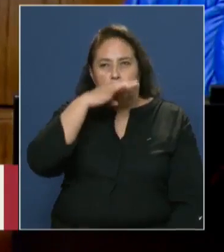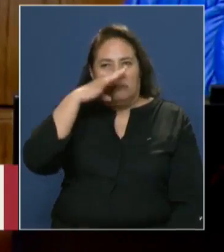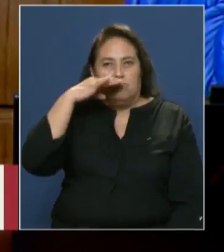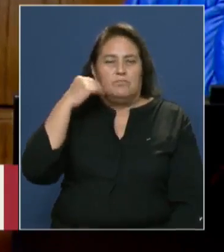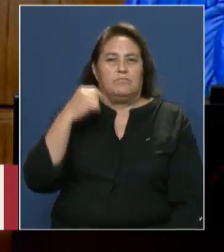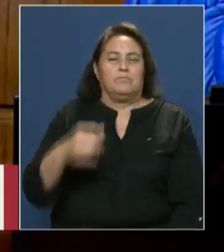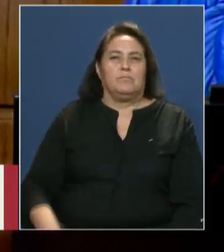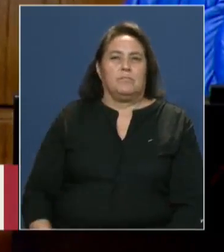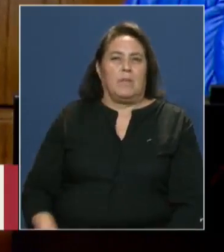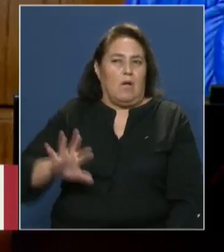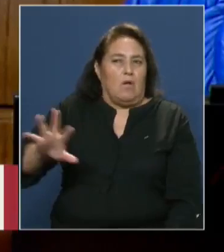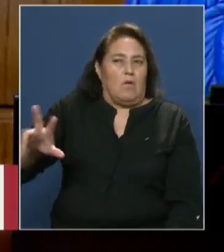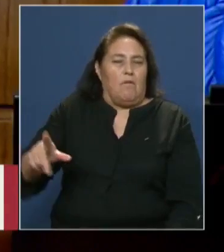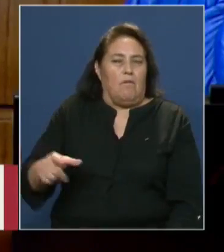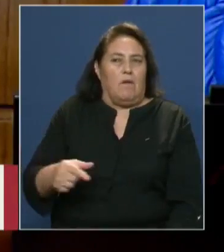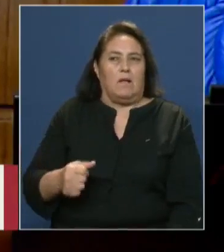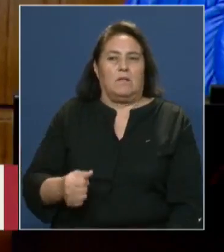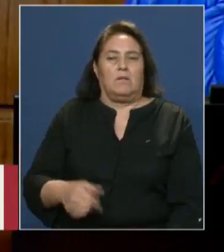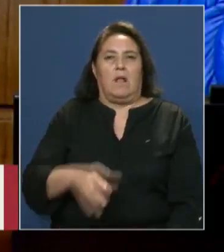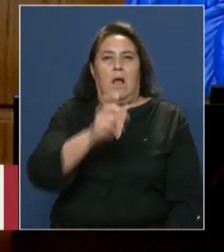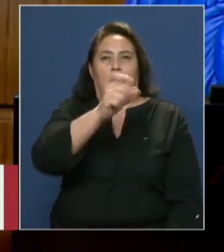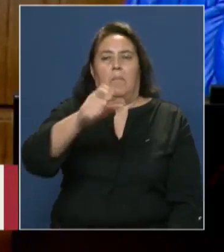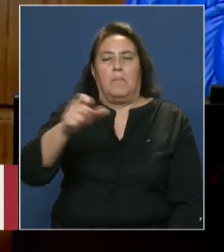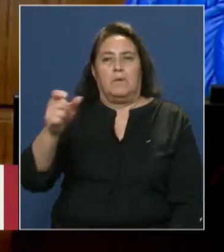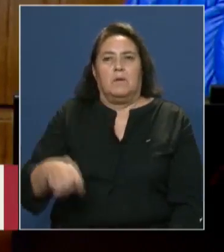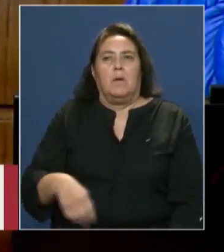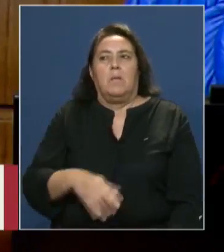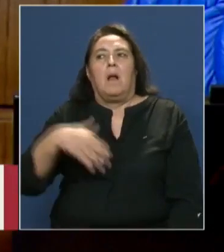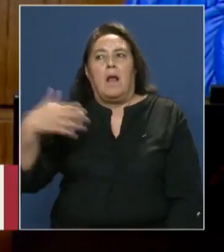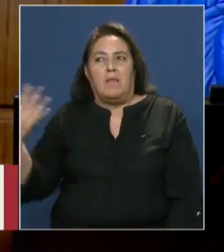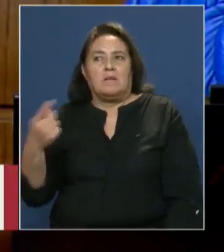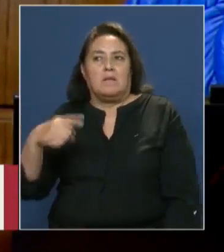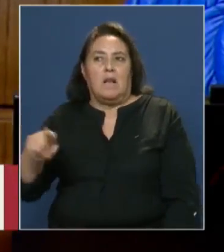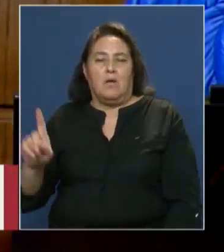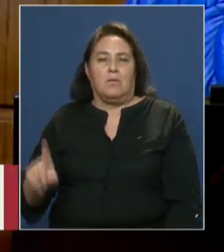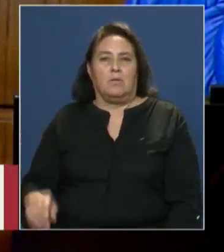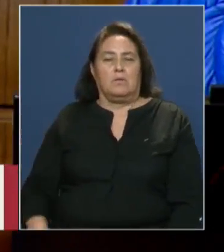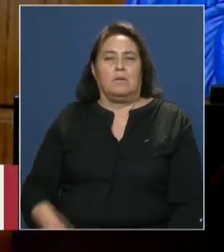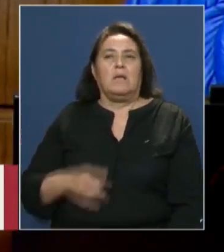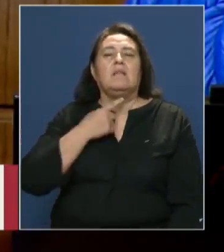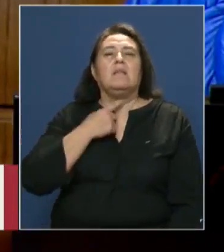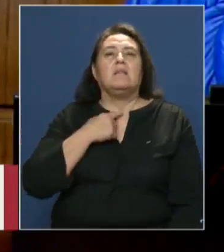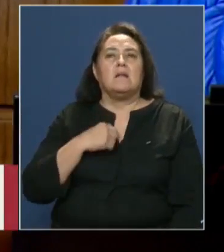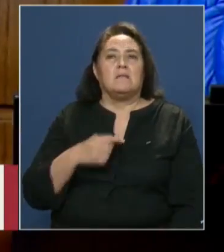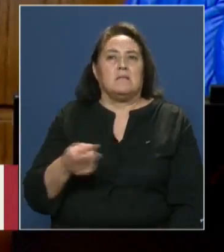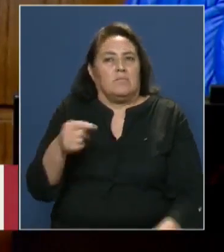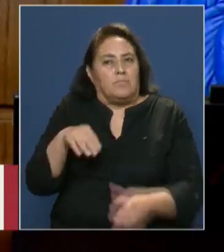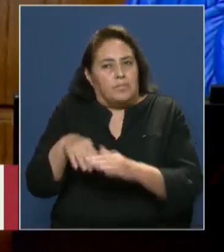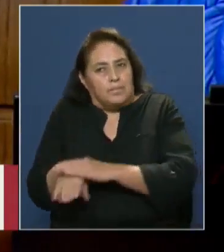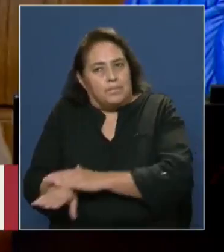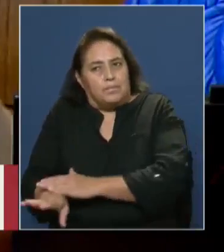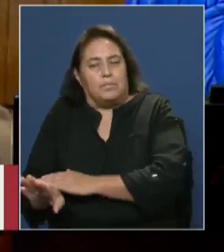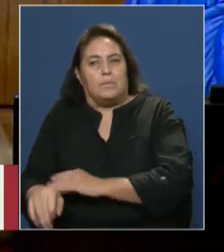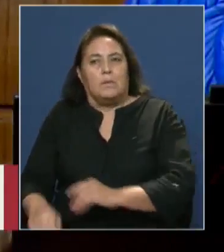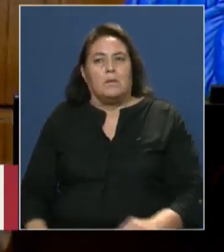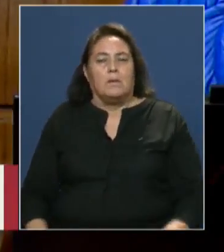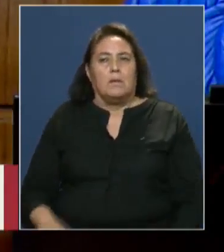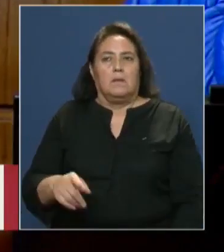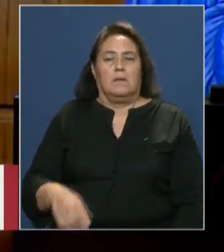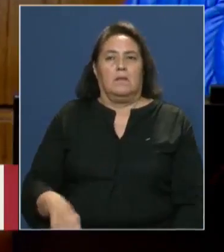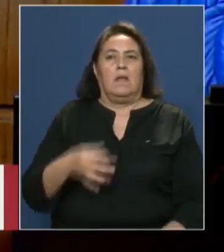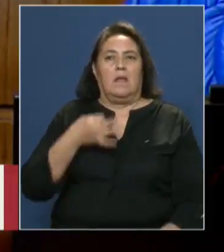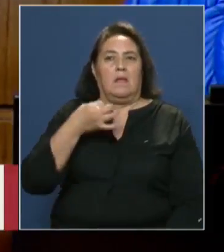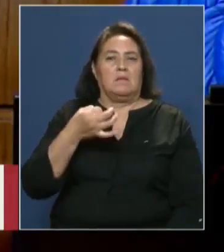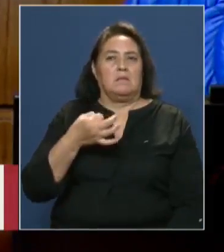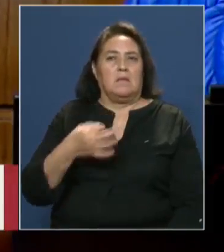a unos seres humanos para entregársela a otros. Este interés suele ocultarse detrás de motivos que dicen